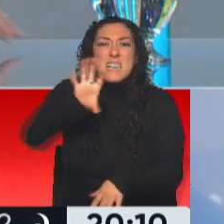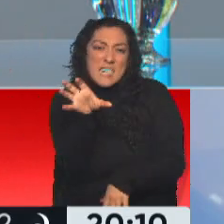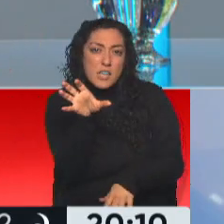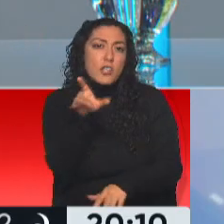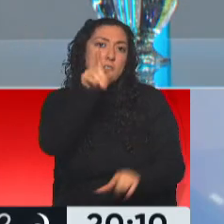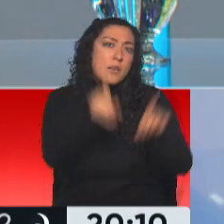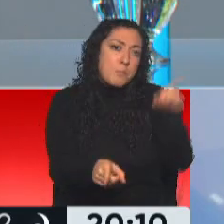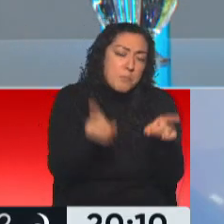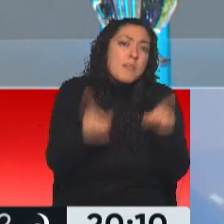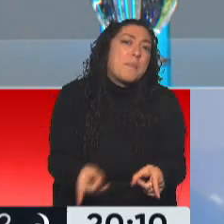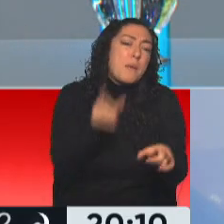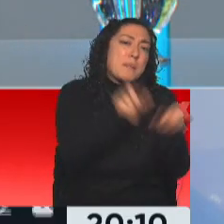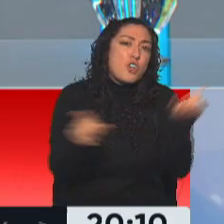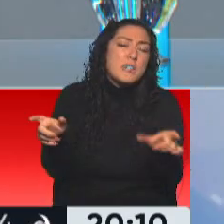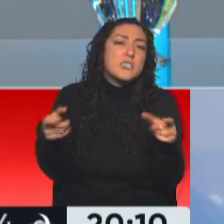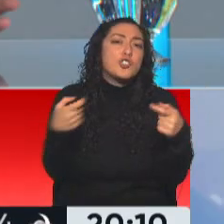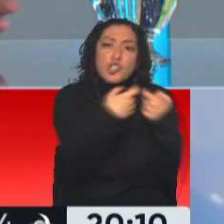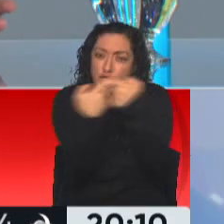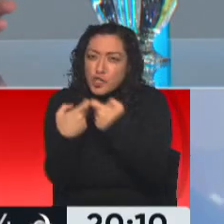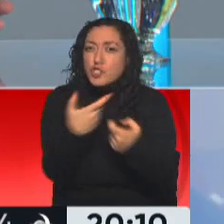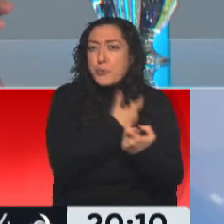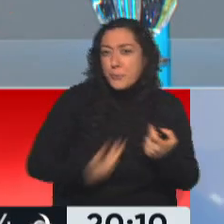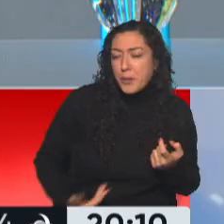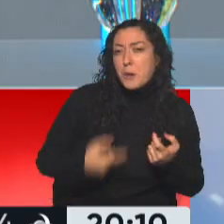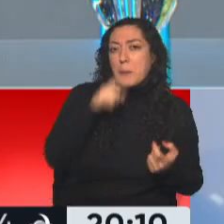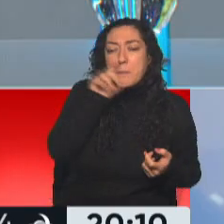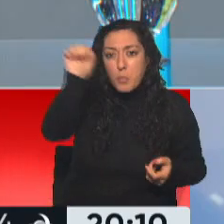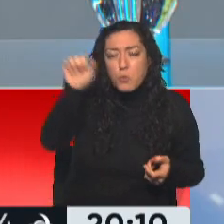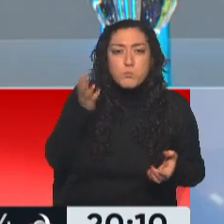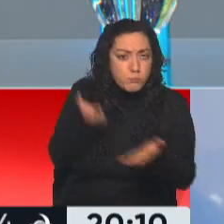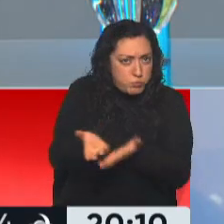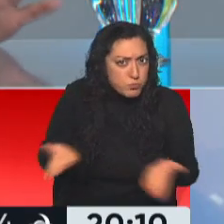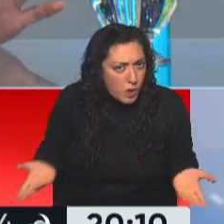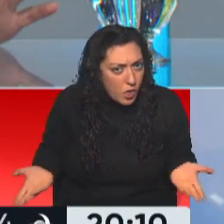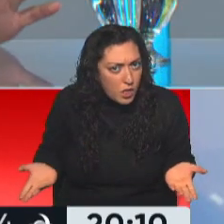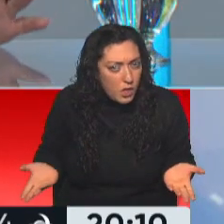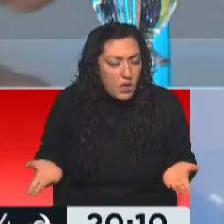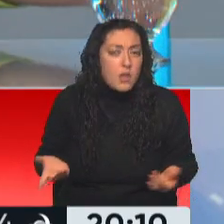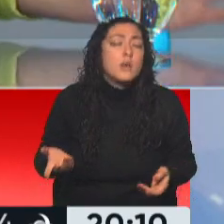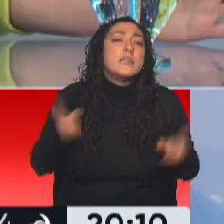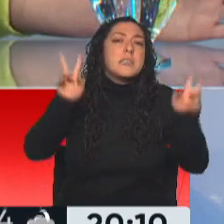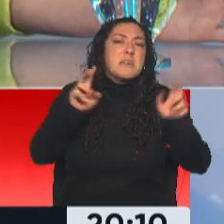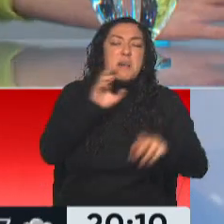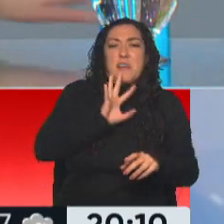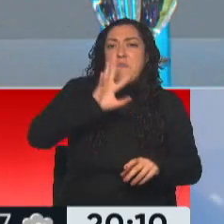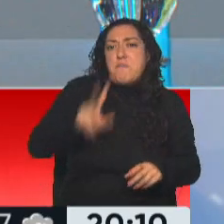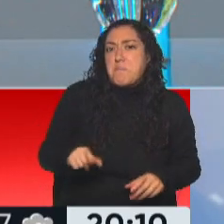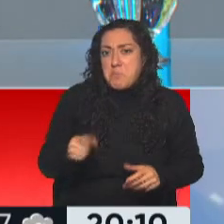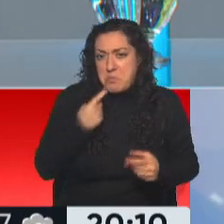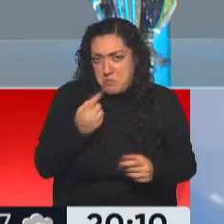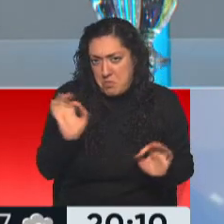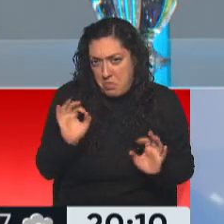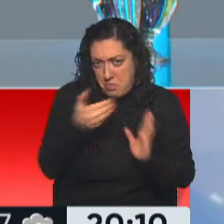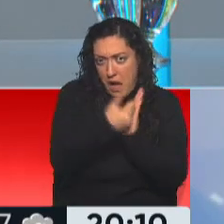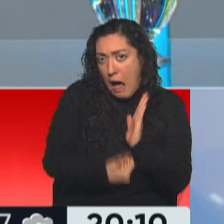gobiernos que pueden llegar a ser aliados o más cercanos al gobierno de Nicolás Maduro, que le dicen: No hablamos de fraude porque no tenemos las actas, pero